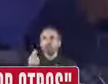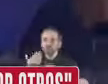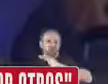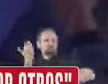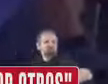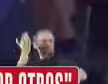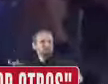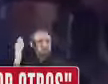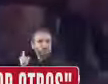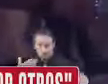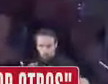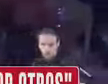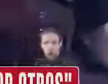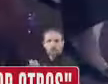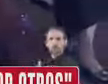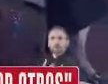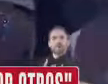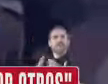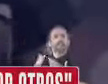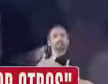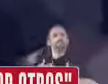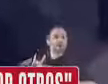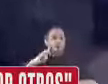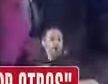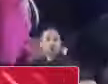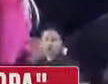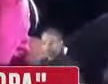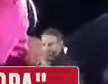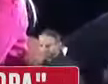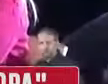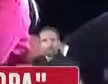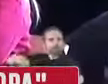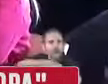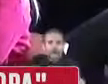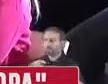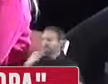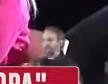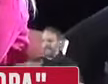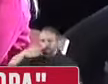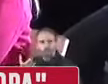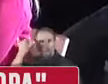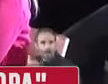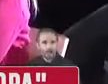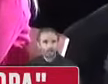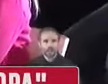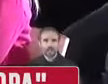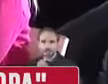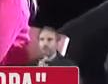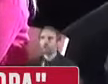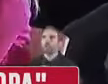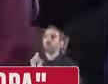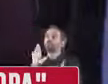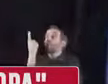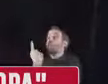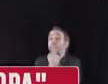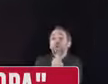vuelvo a prender la estufa y vuelvo a enchufar la plancha y no plancho de calor a tal hora para